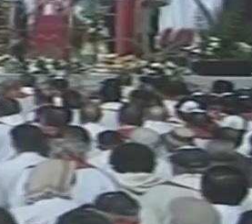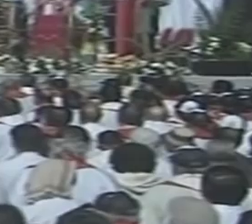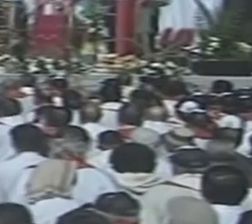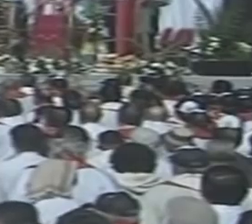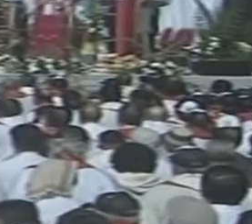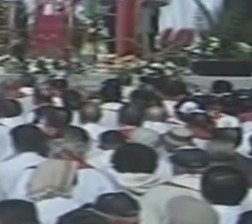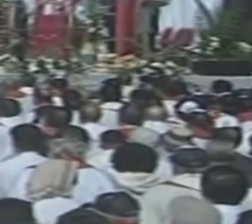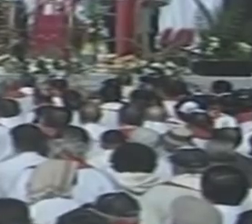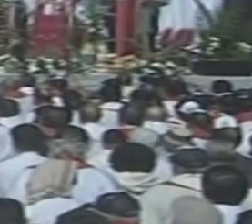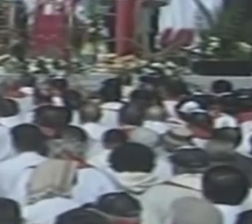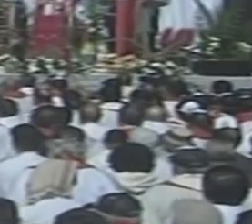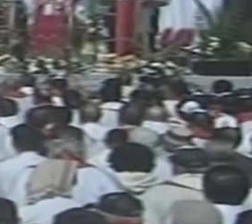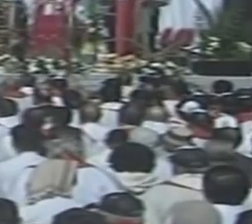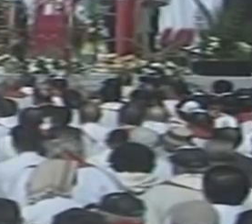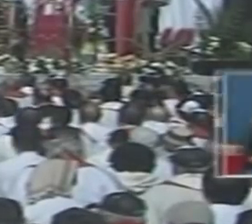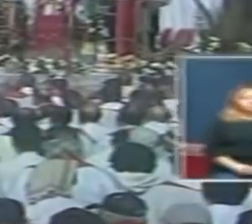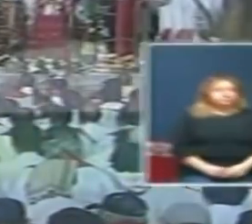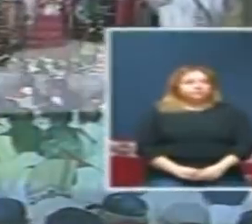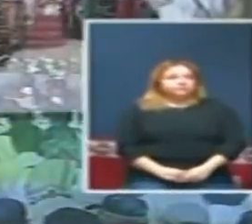Amén.